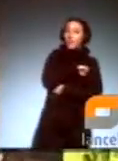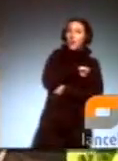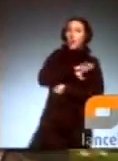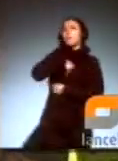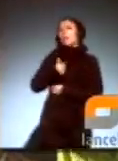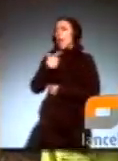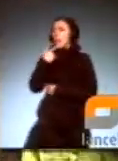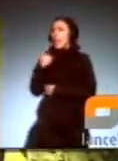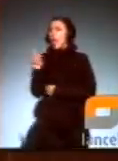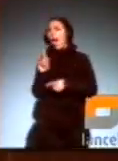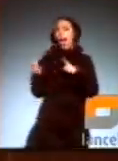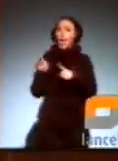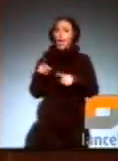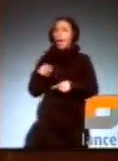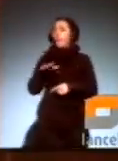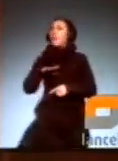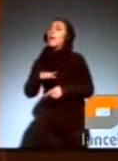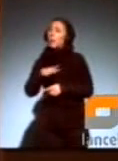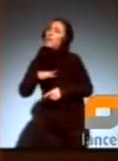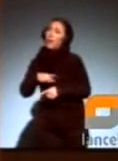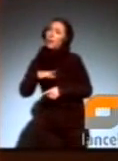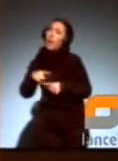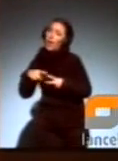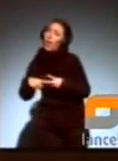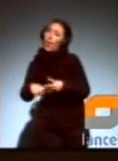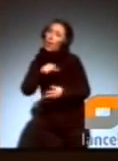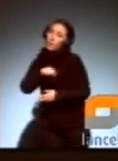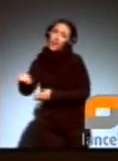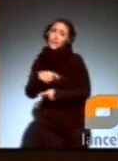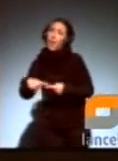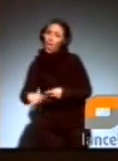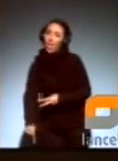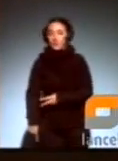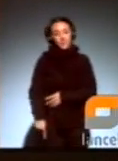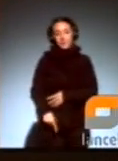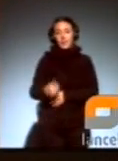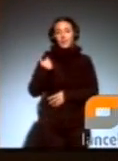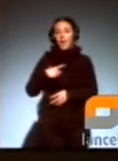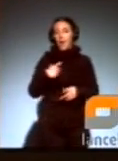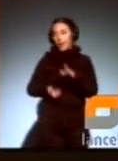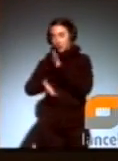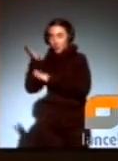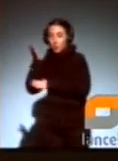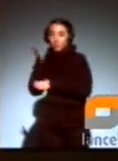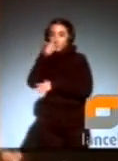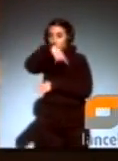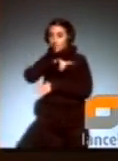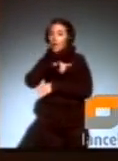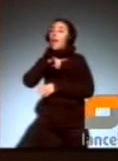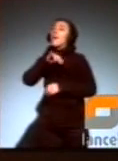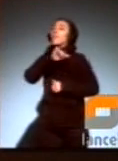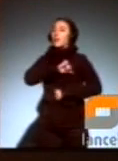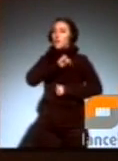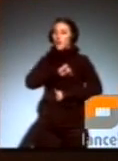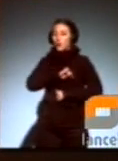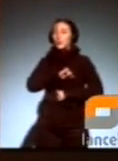la comida, más planchamiento, más. Bueno, sin más, nos vamos esperando que lo disfruten, que lo bailen, que gocen